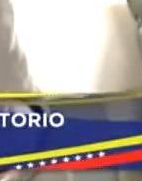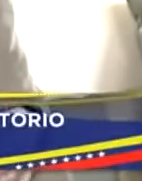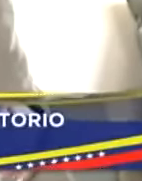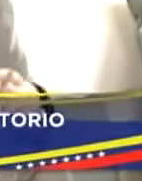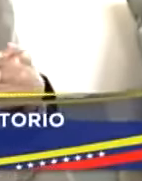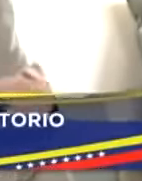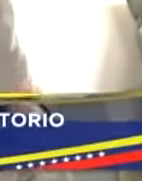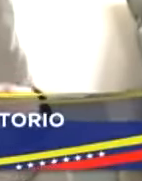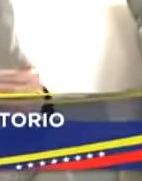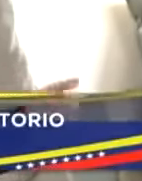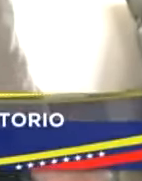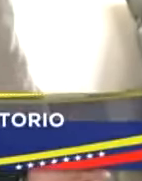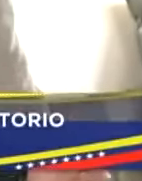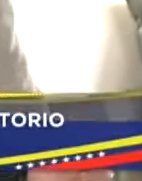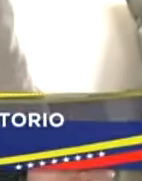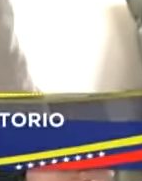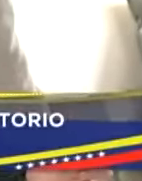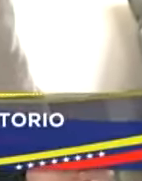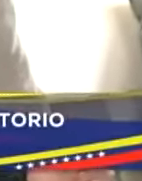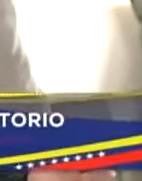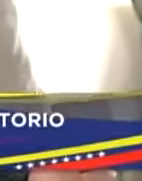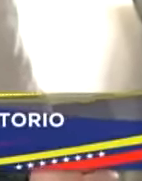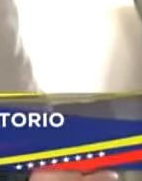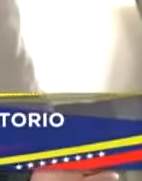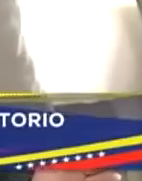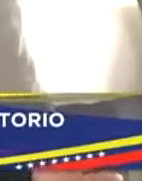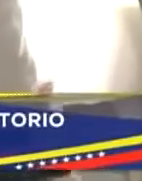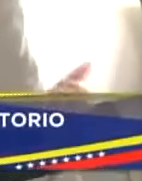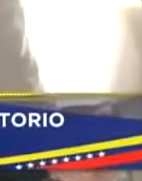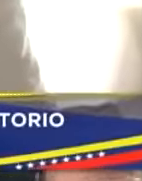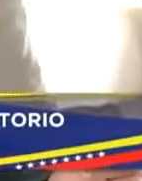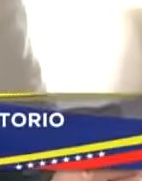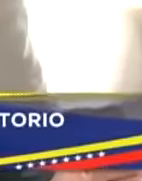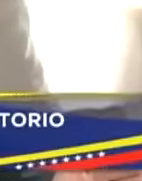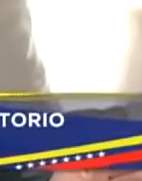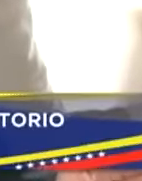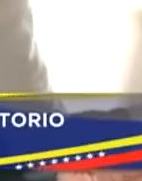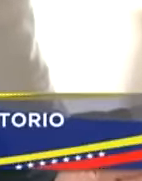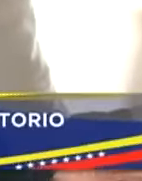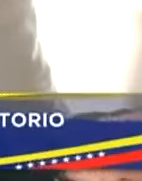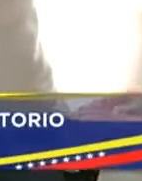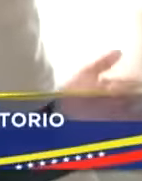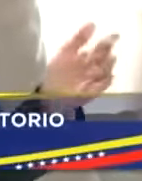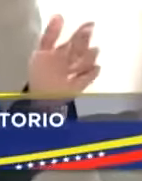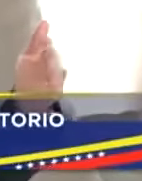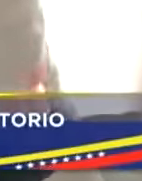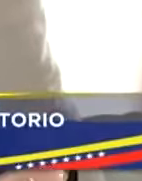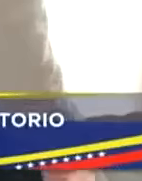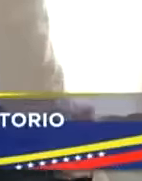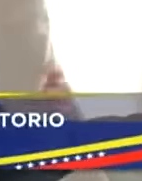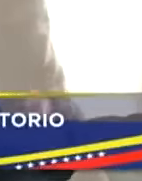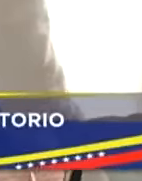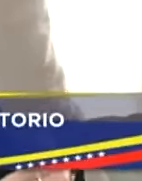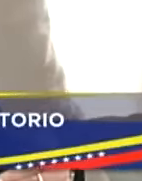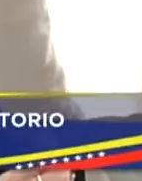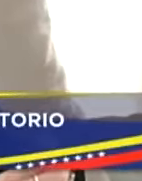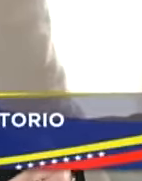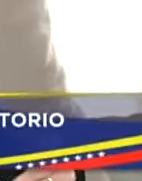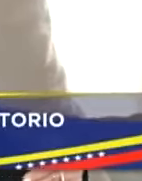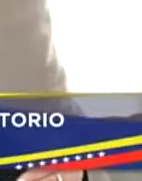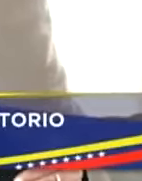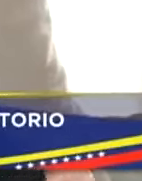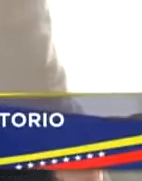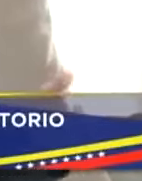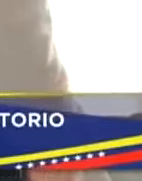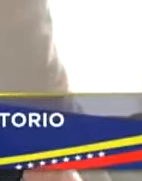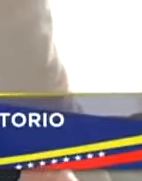tenía que ver con la licencia que se le da a Trinidad y Tobago para exportar gas desde Venezuela. Y esta autorización